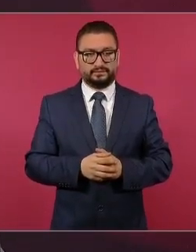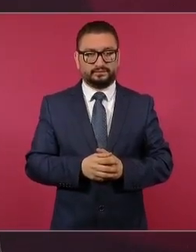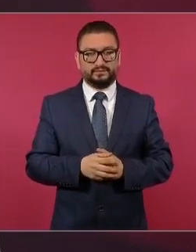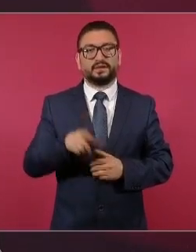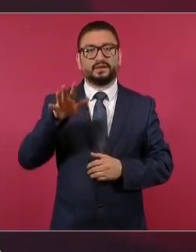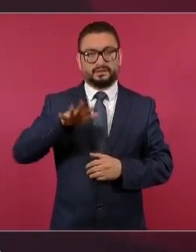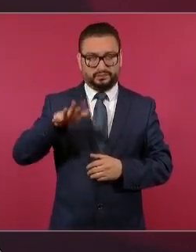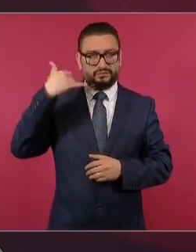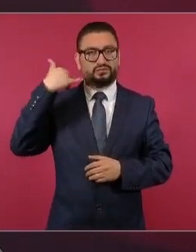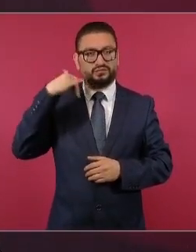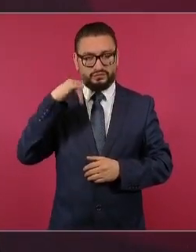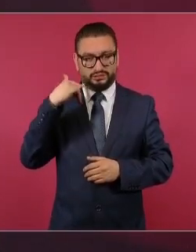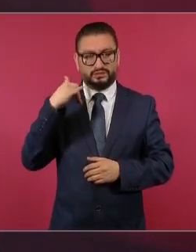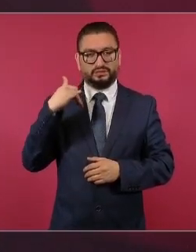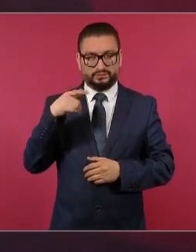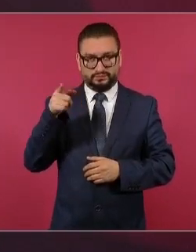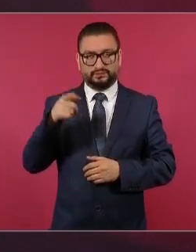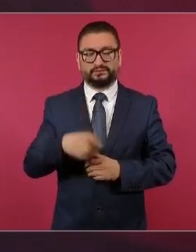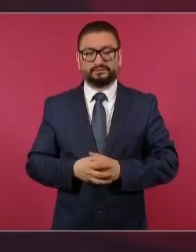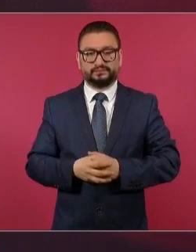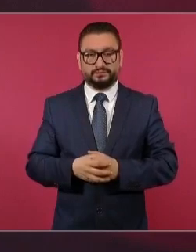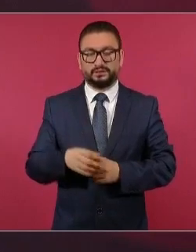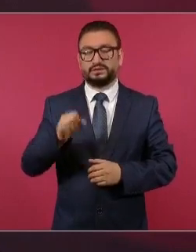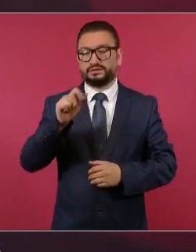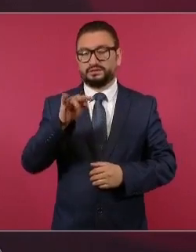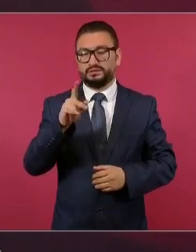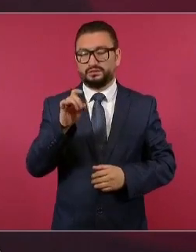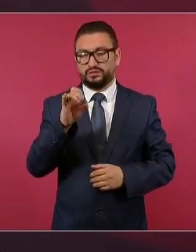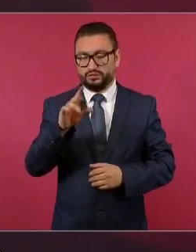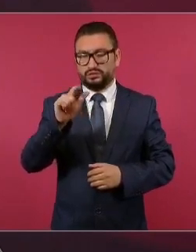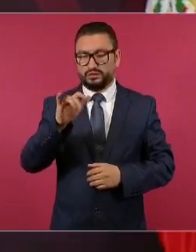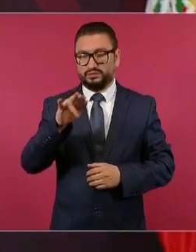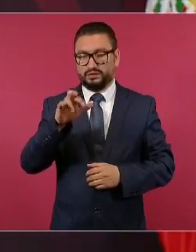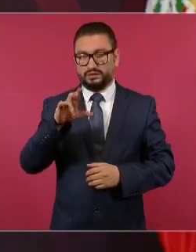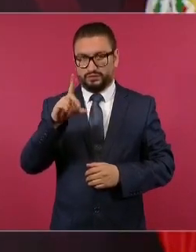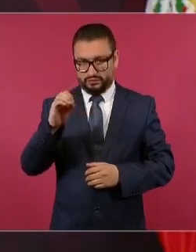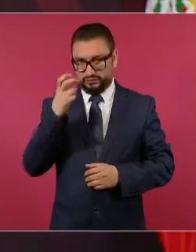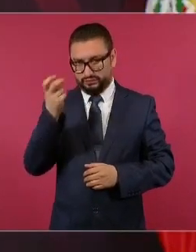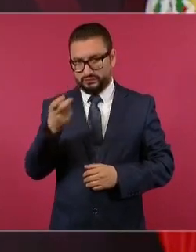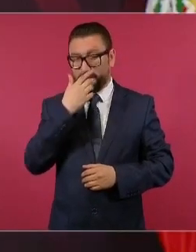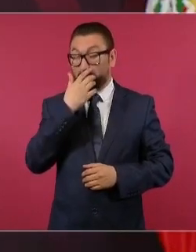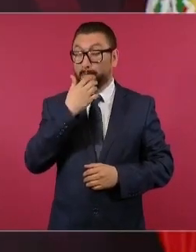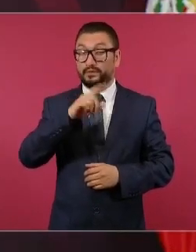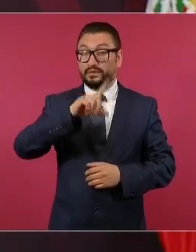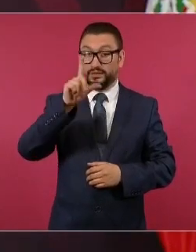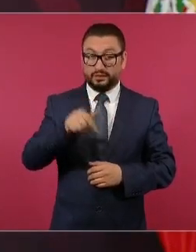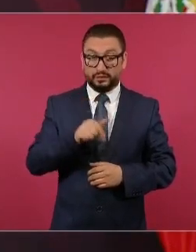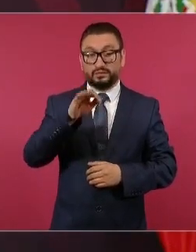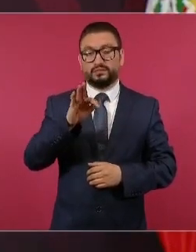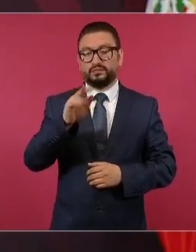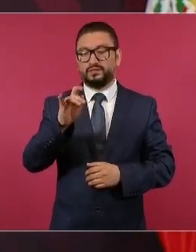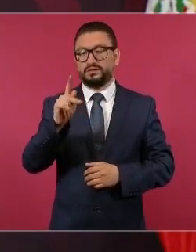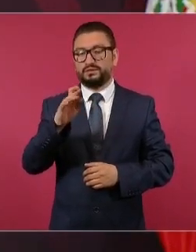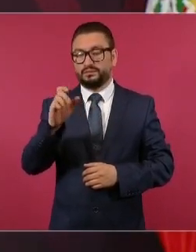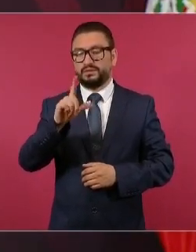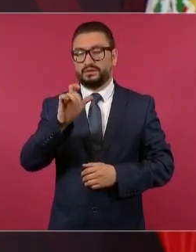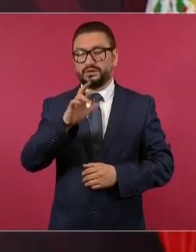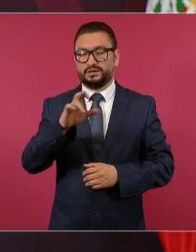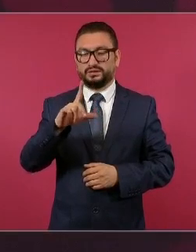en Yucatán, Salvador Alvarado, después con Felipe Carrillo Puerto.